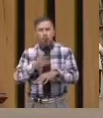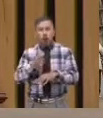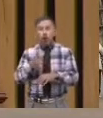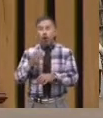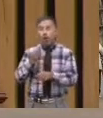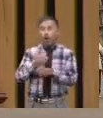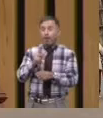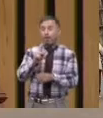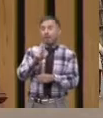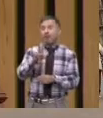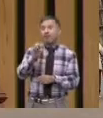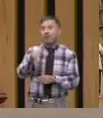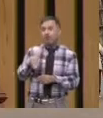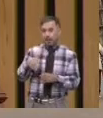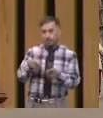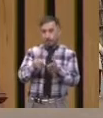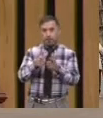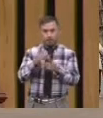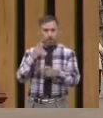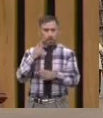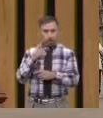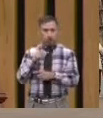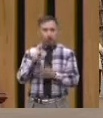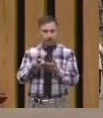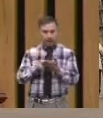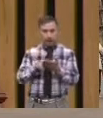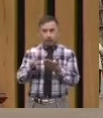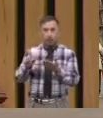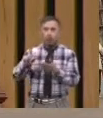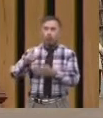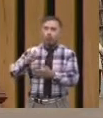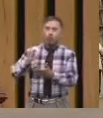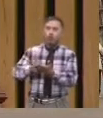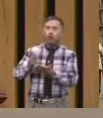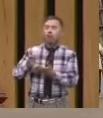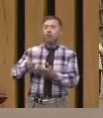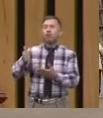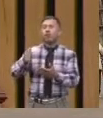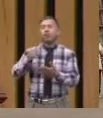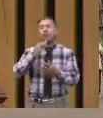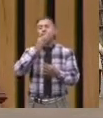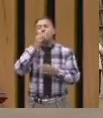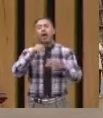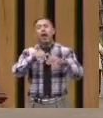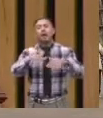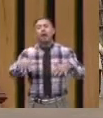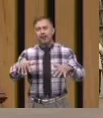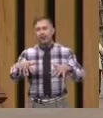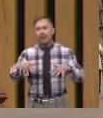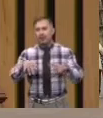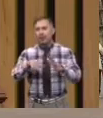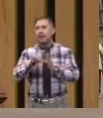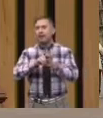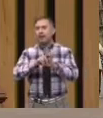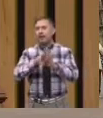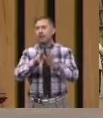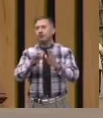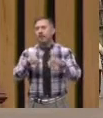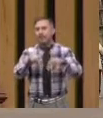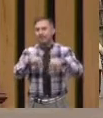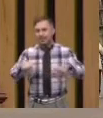al Partido Verde por la omisión de reportar gastos derivados de una campaña sistematizada en redes sociales en sede